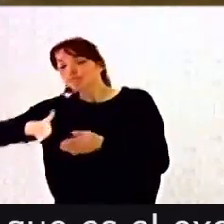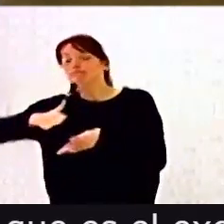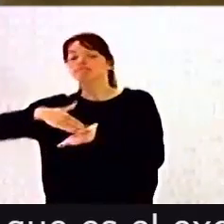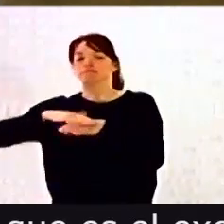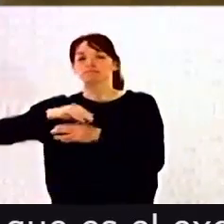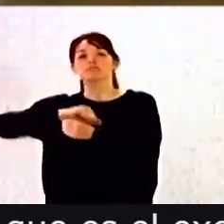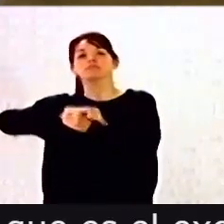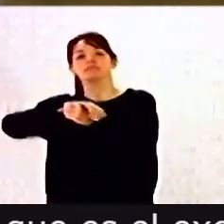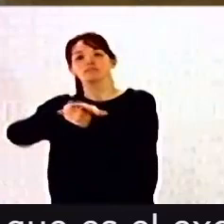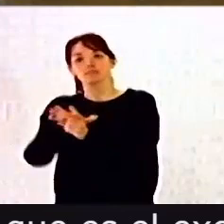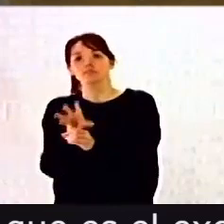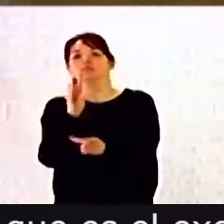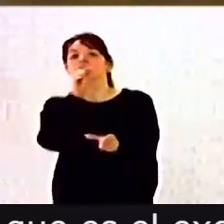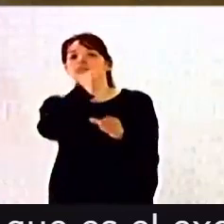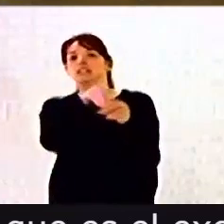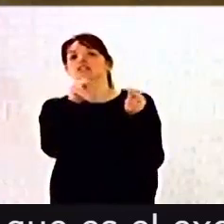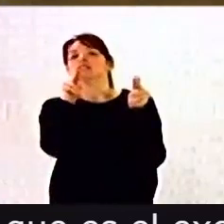del Cuartillo.